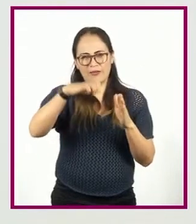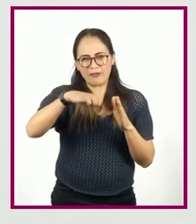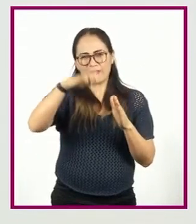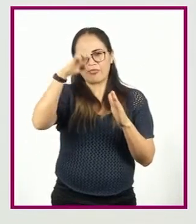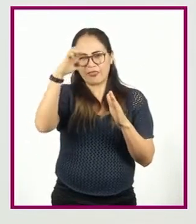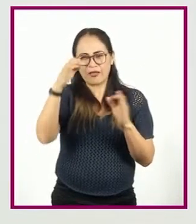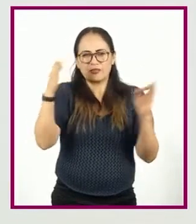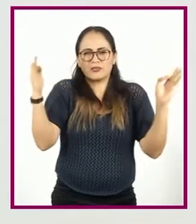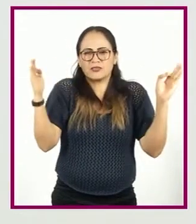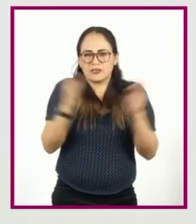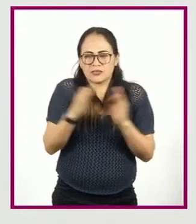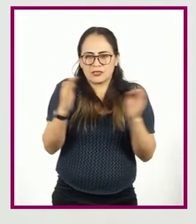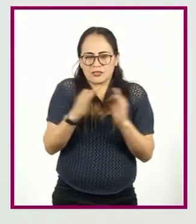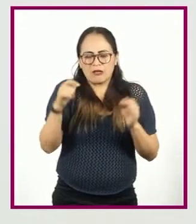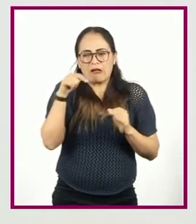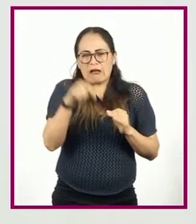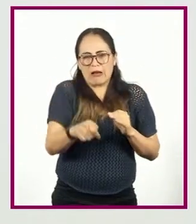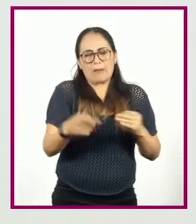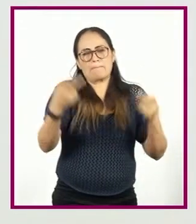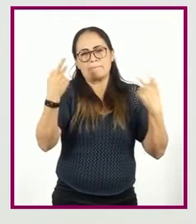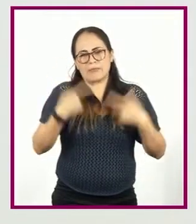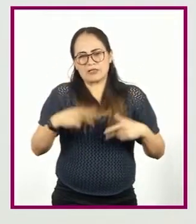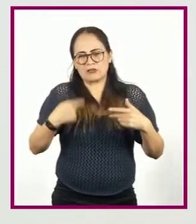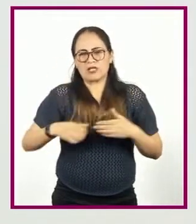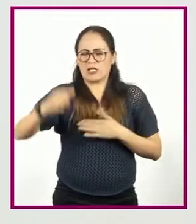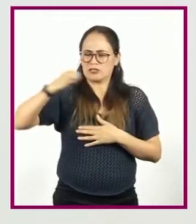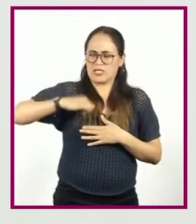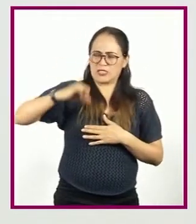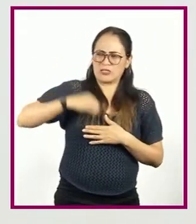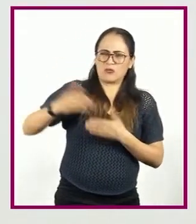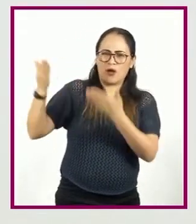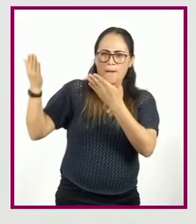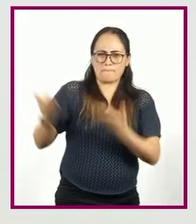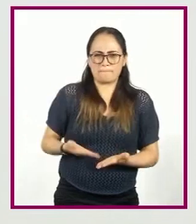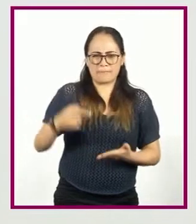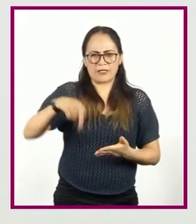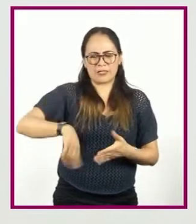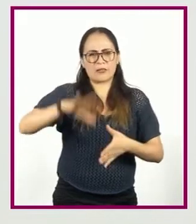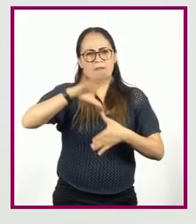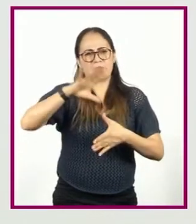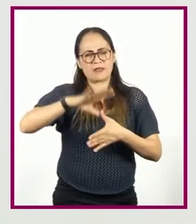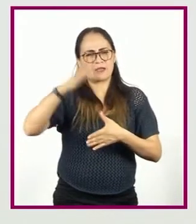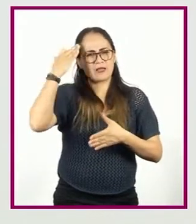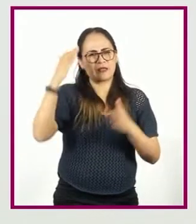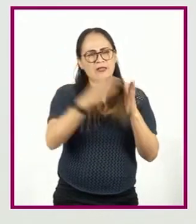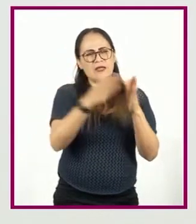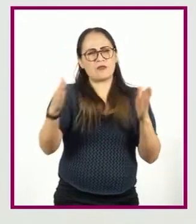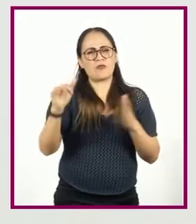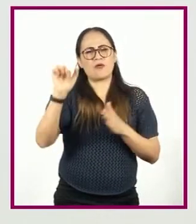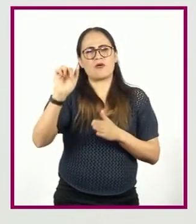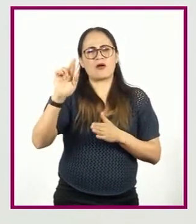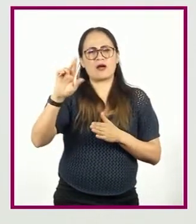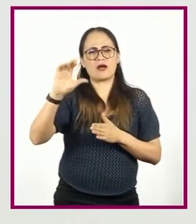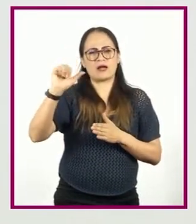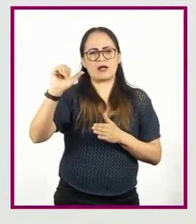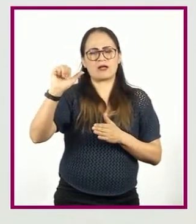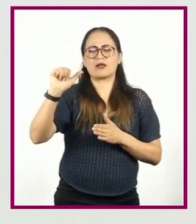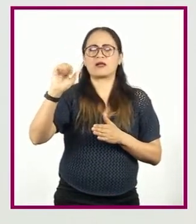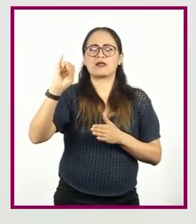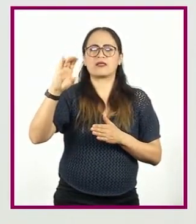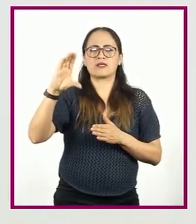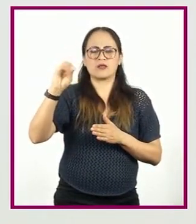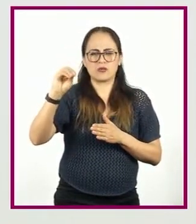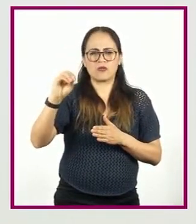transformaciones en la vida de los antiguos americanos se le conoce como periodo arcaico, que abarcó del